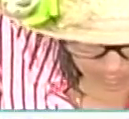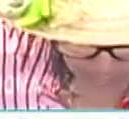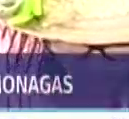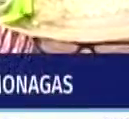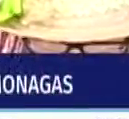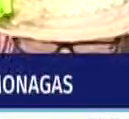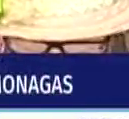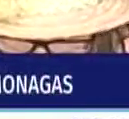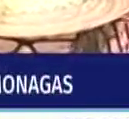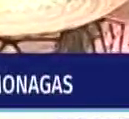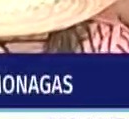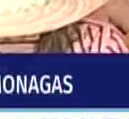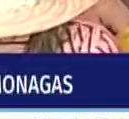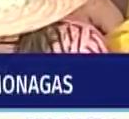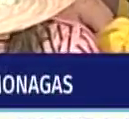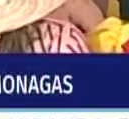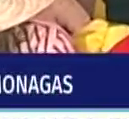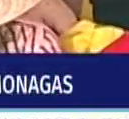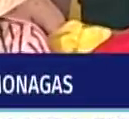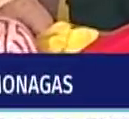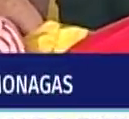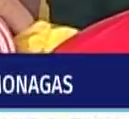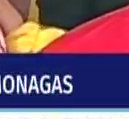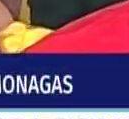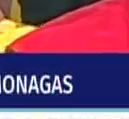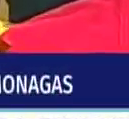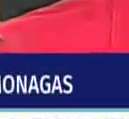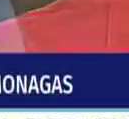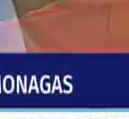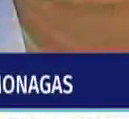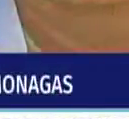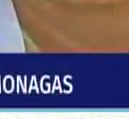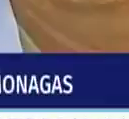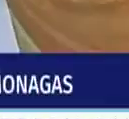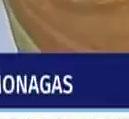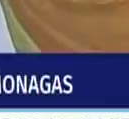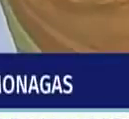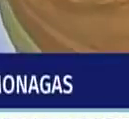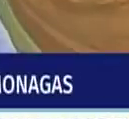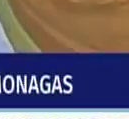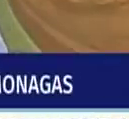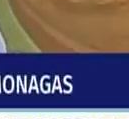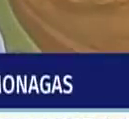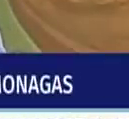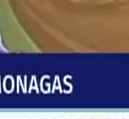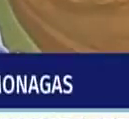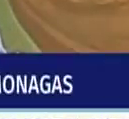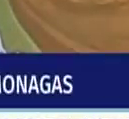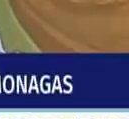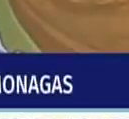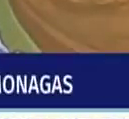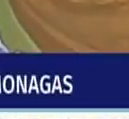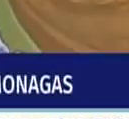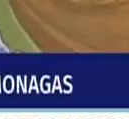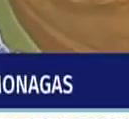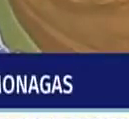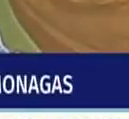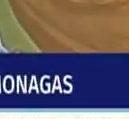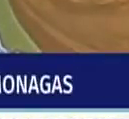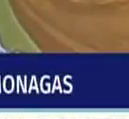Y estos 5 años han sido de ataque continuo. Algunos compañeros se desesperan porque hay fallas. Claro que tiene que haber